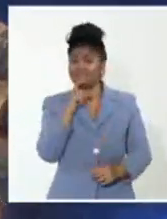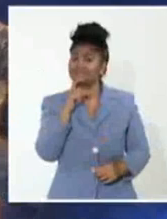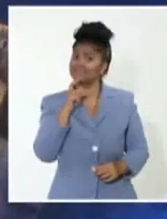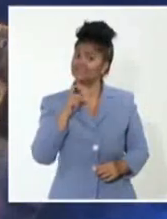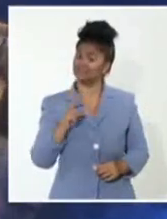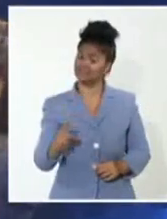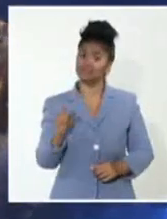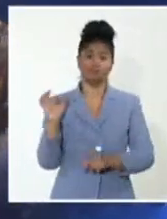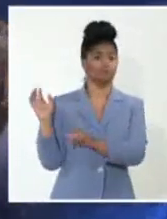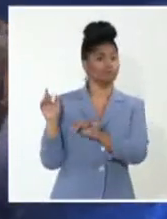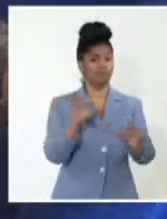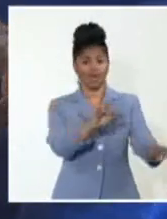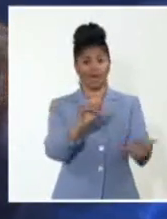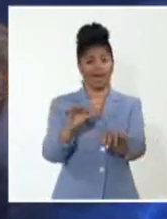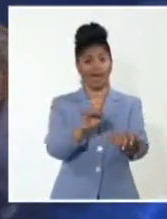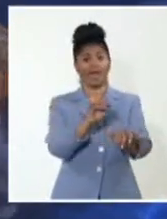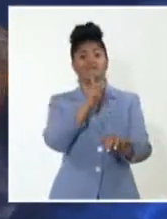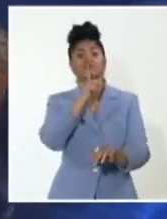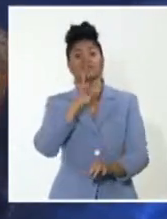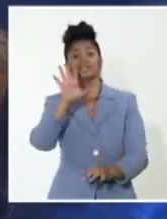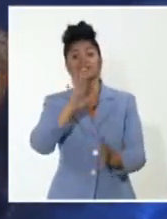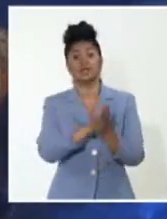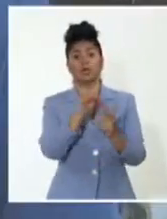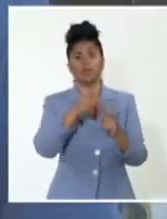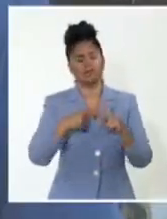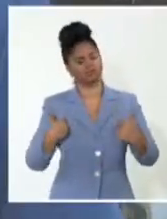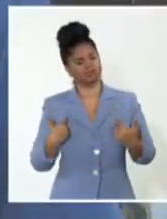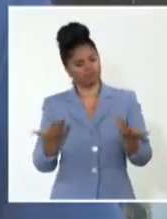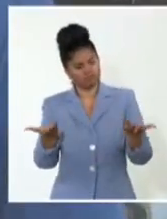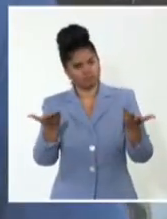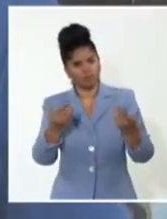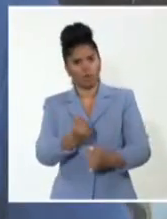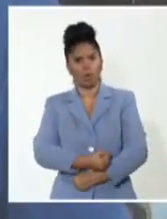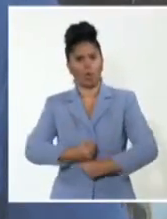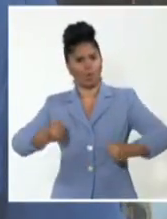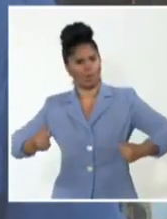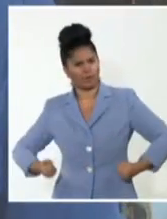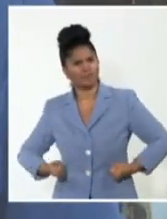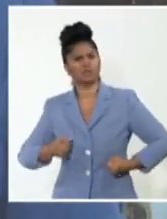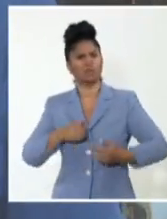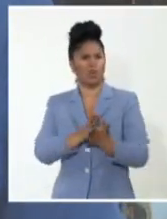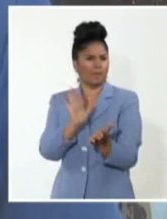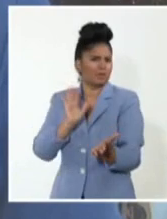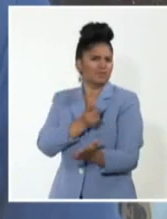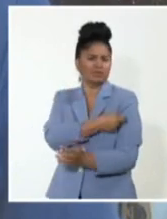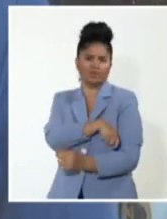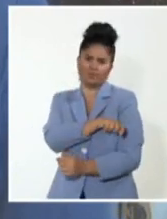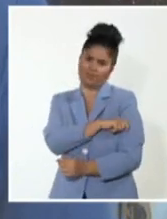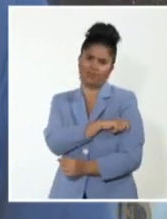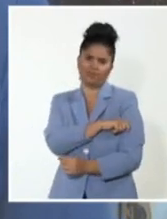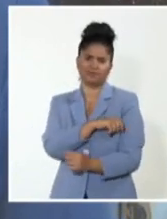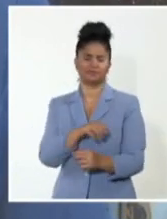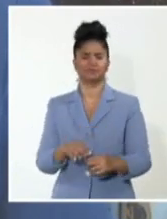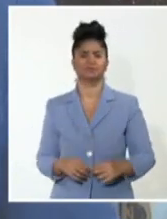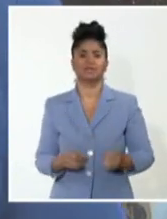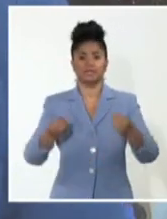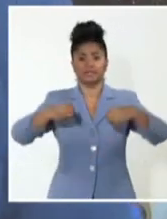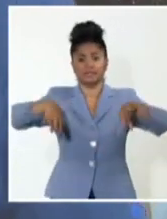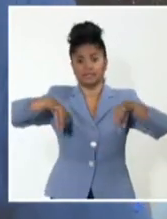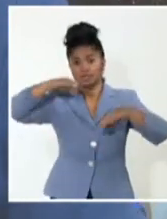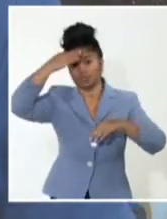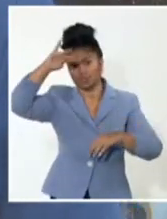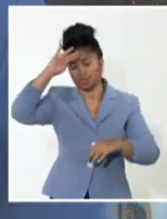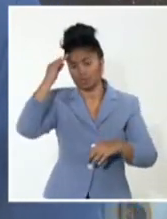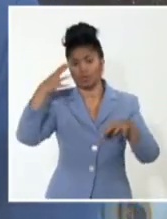mayo vamos con mucho compromiso con el pueblo. Primero, pues la situación electroenergética que tiene el país,